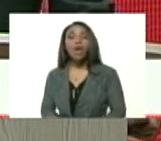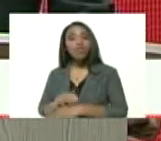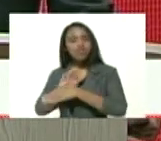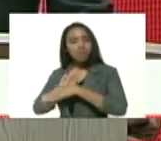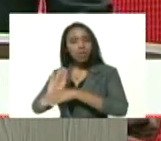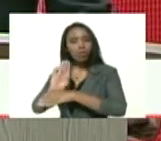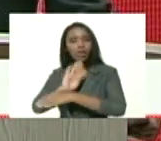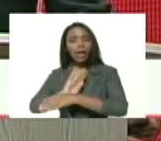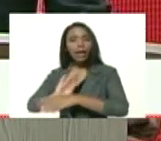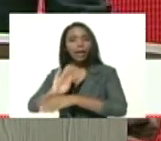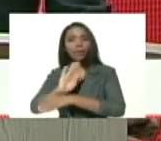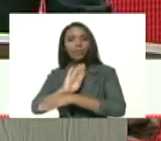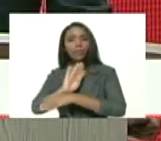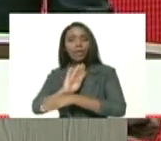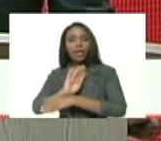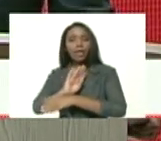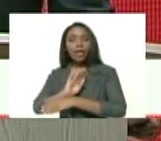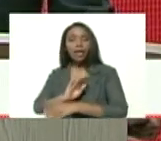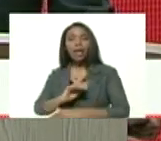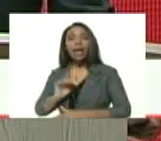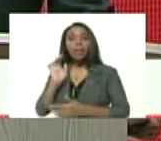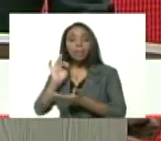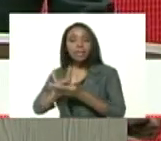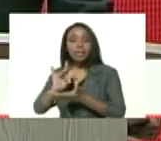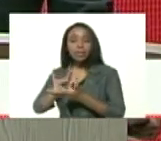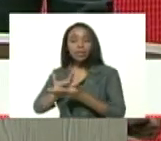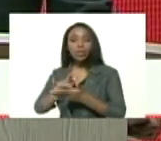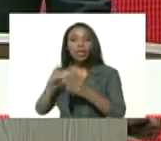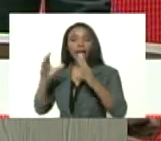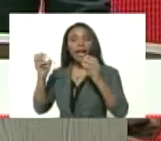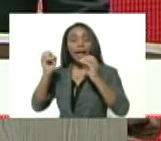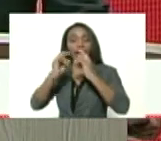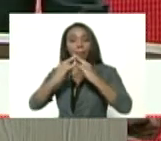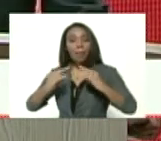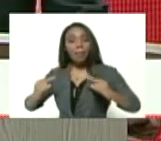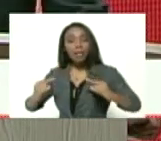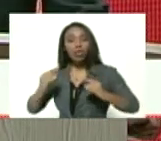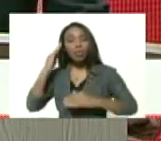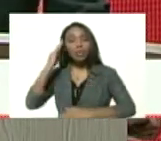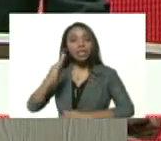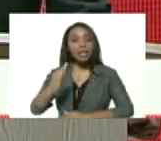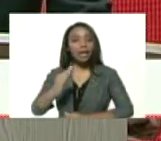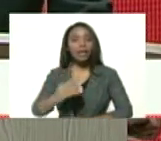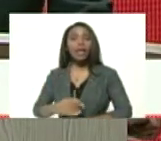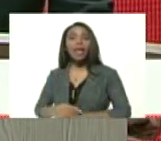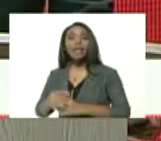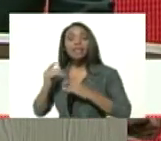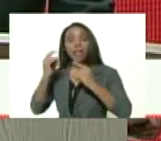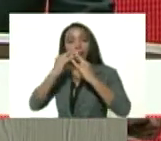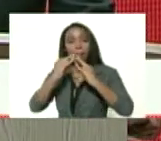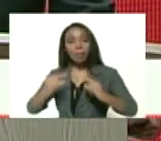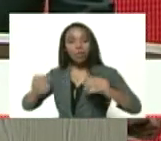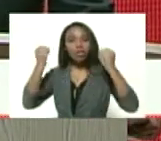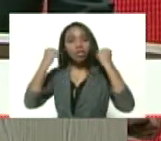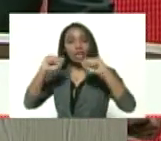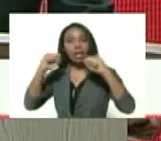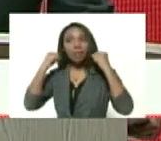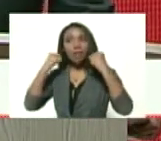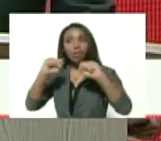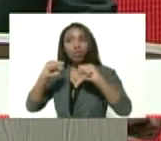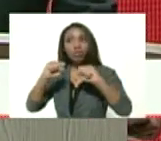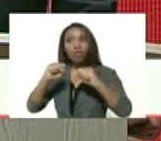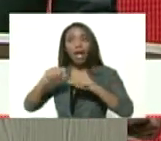protege la presencia y la existencia de campamentos paramilitares, de campamentos de entrenamiento de mercenarios